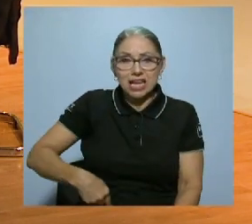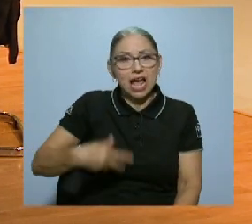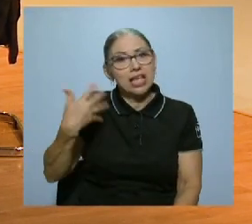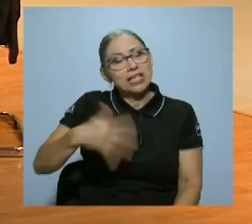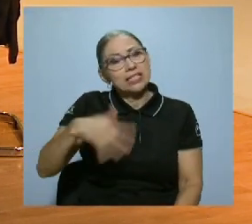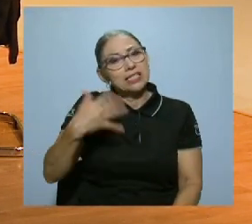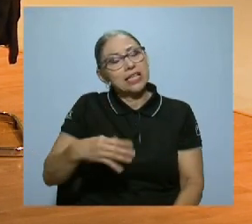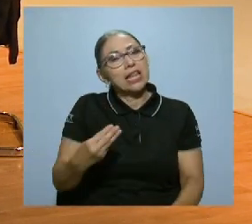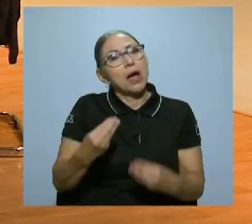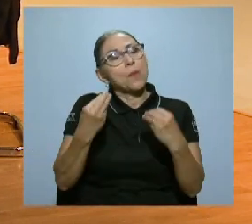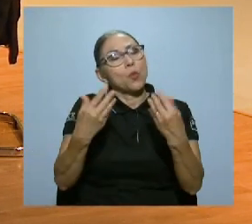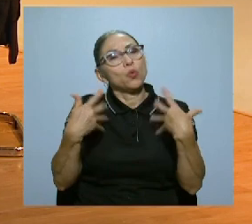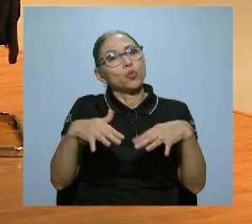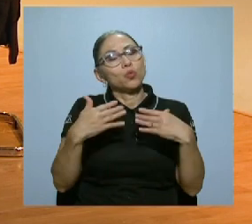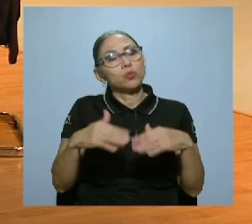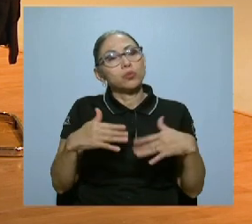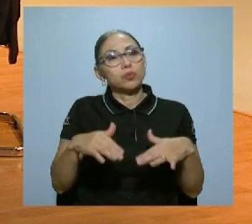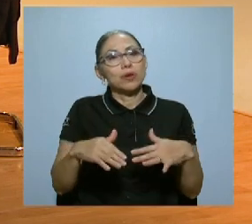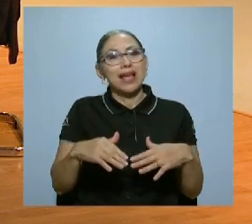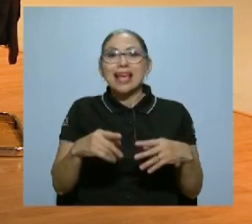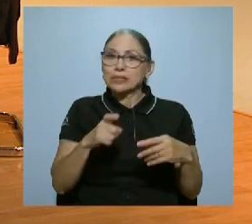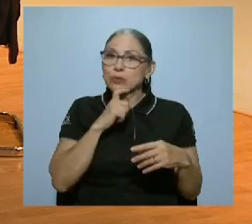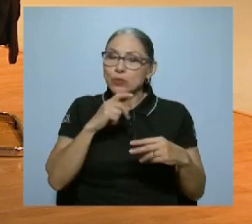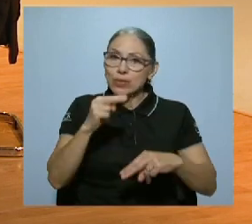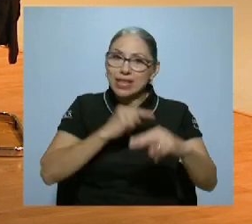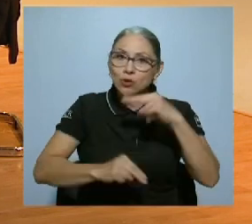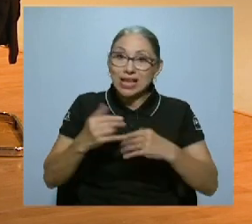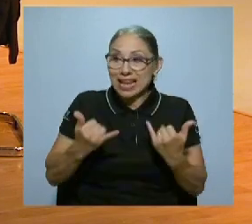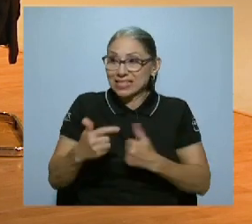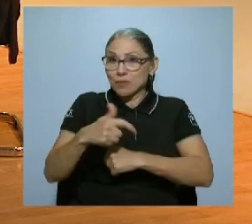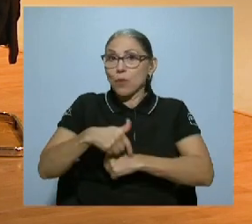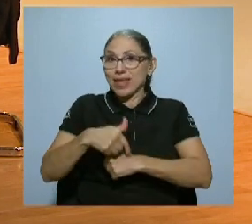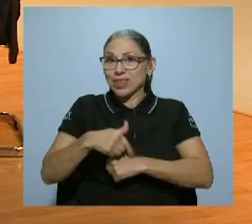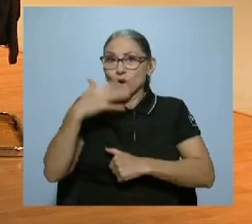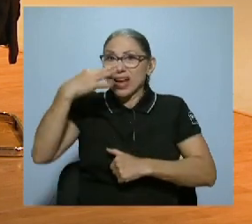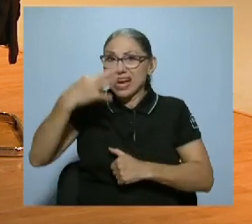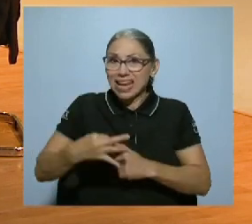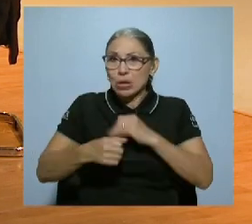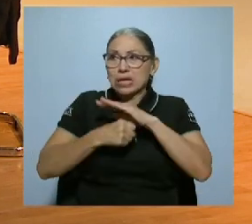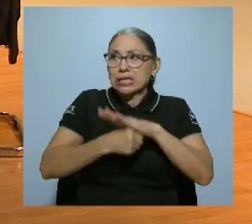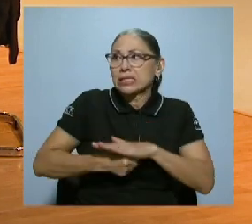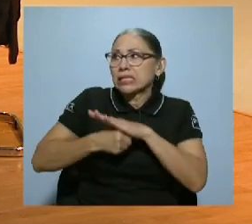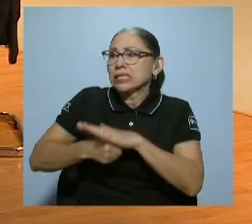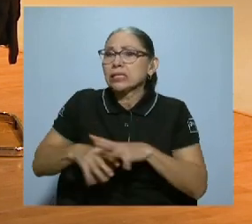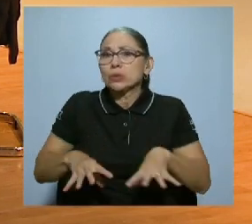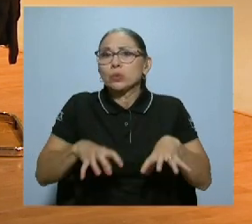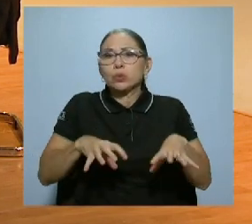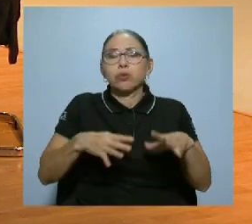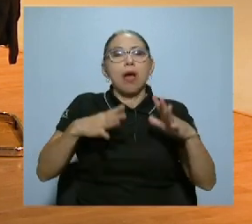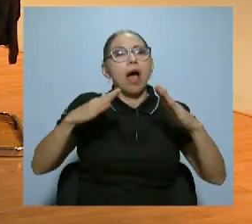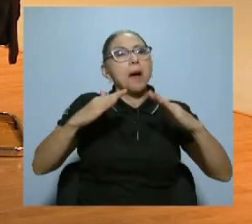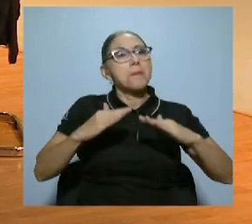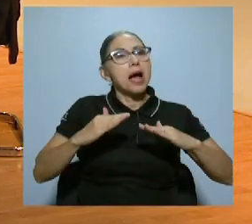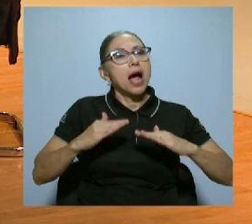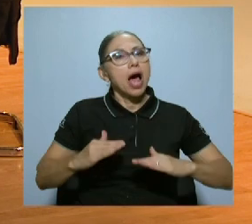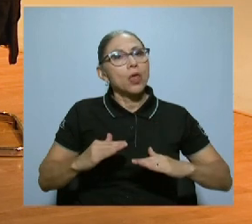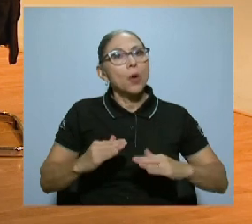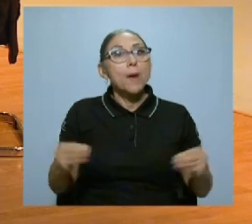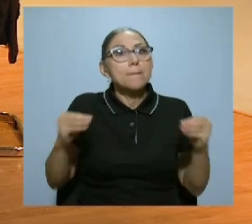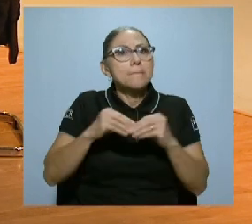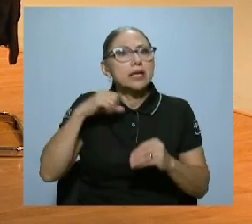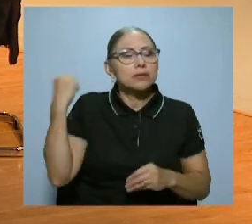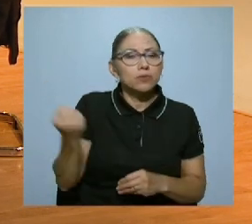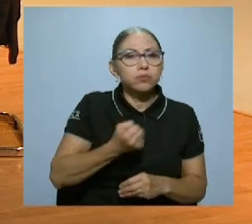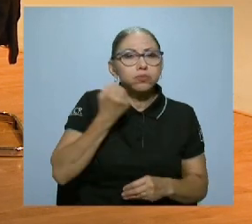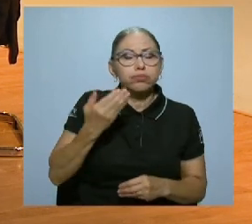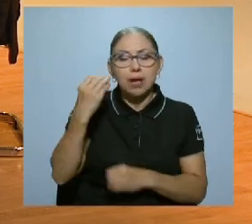negociar. En este momento creo que han bajado un poco las tensiones. Estuvieron un poquito calientes hacia el año pasado,